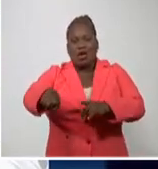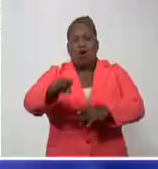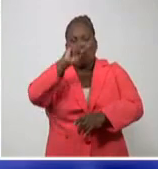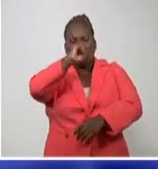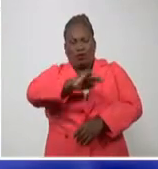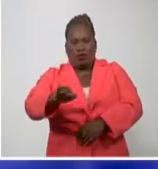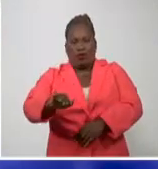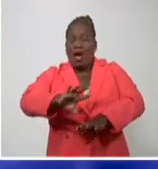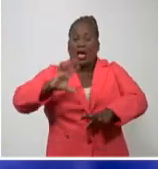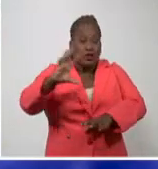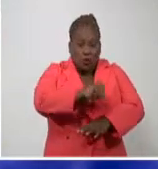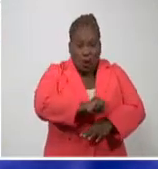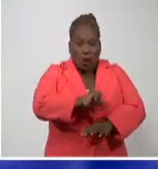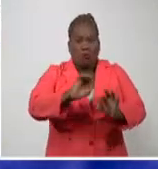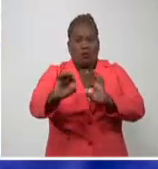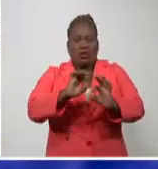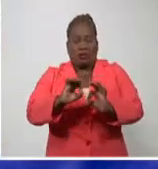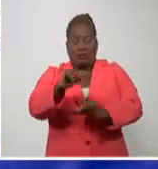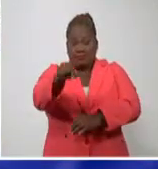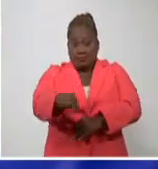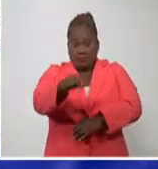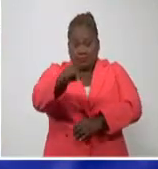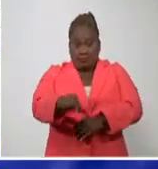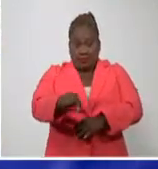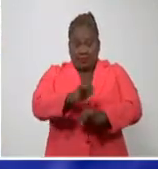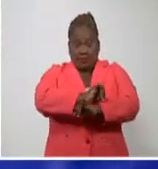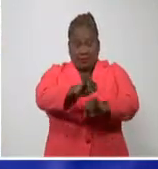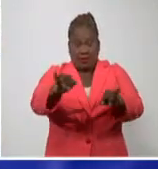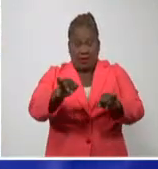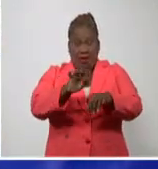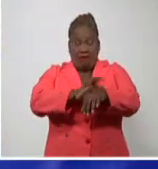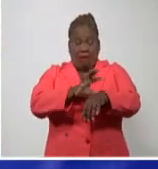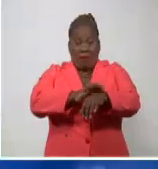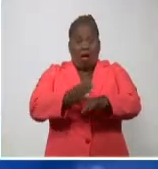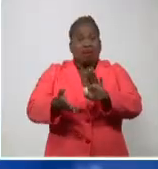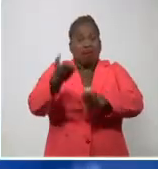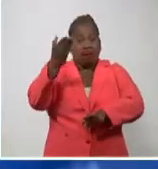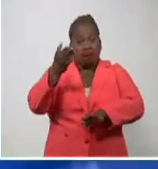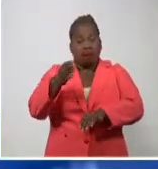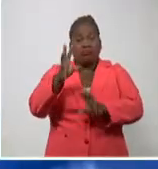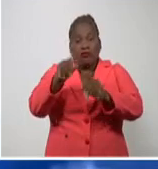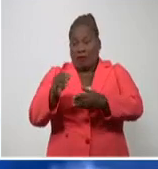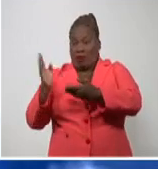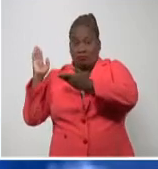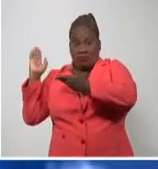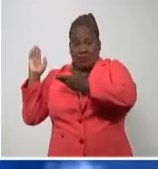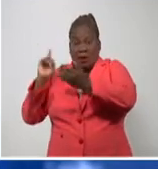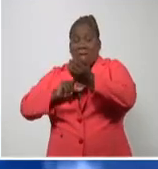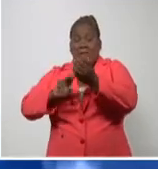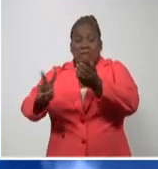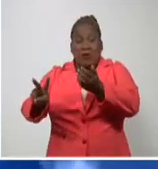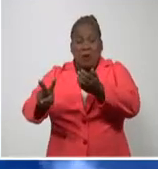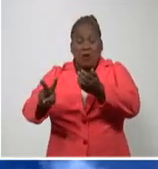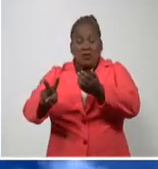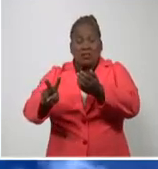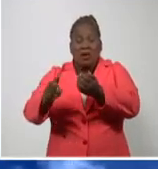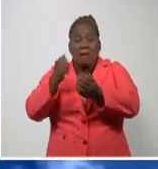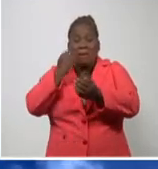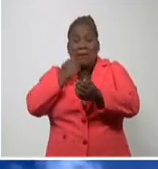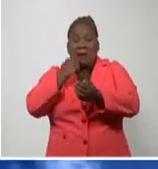que protegerlo. Actualmente, la Entonces, transmisión por por la ese incentivo, enfermedad fíjense es que ya veo elevada en todo el país. que el Las provincias con mayor número de casos